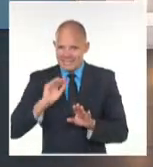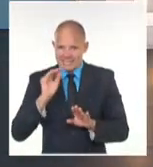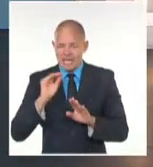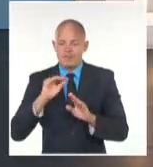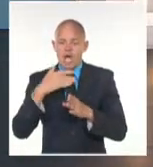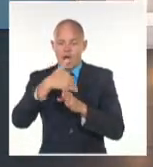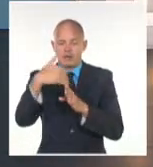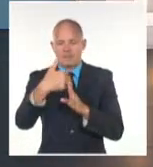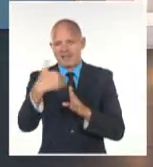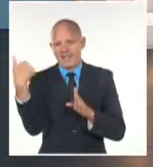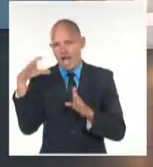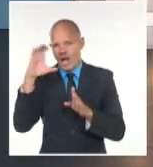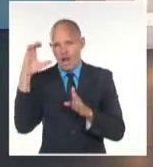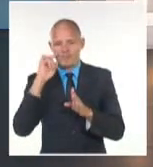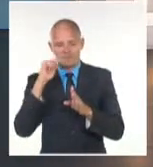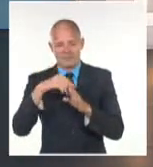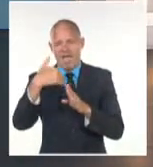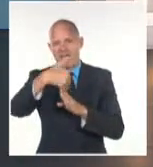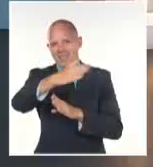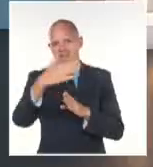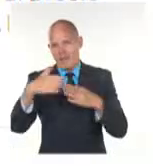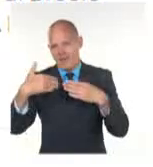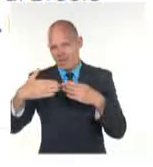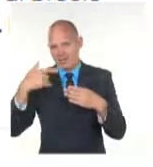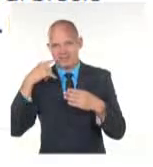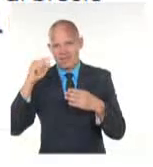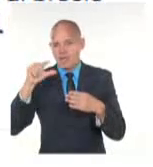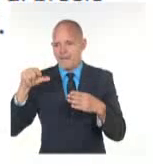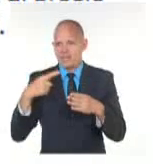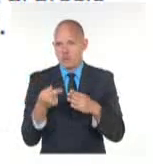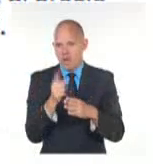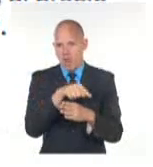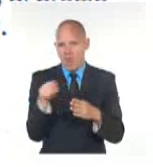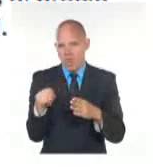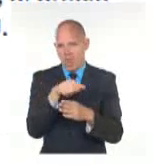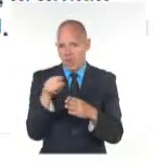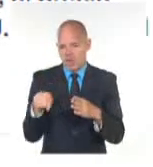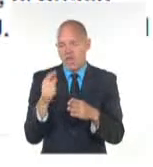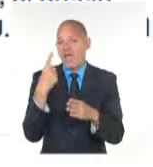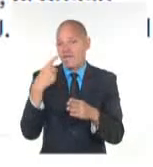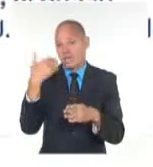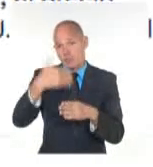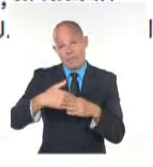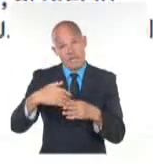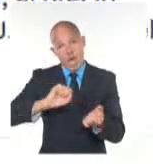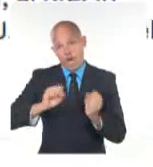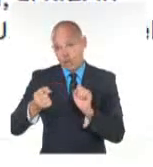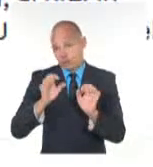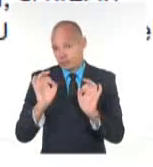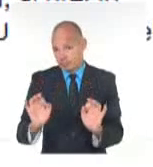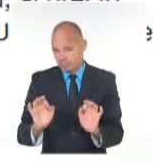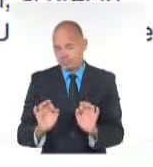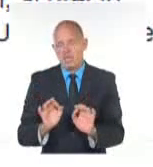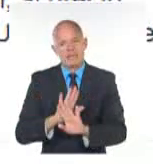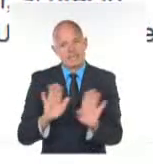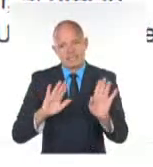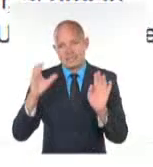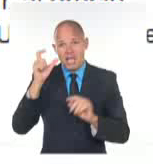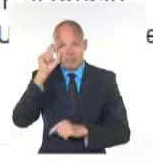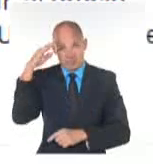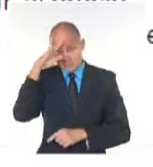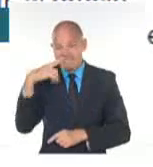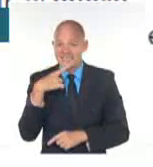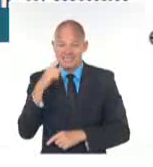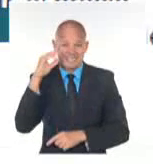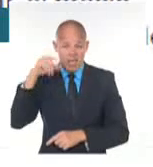que ocupa los límites territoriales entre ambos países. En un mensaje en redes digitales, el mandatario se refirió al cierre de los pasos utilizados por los